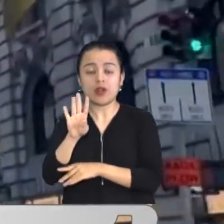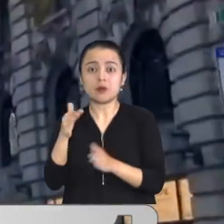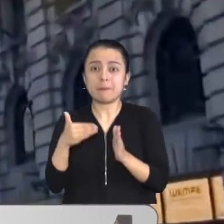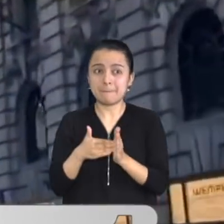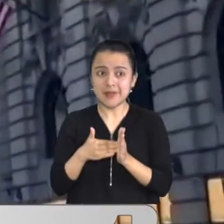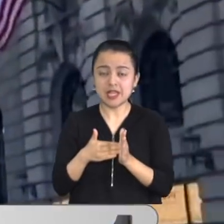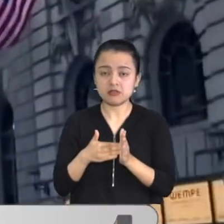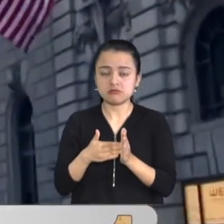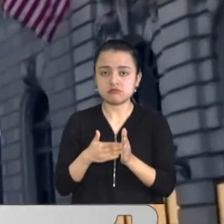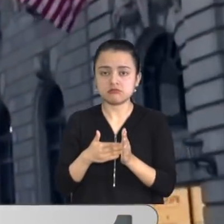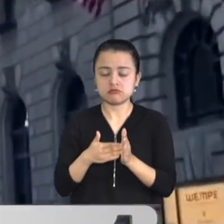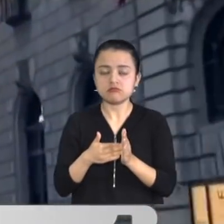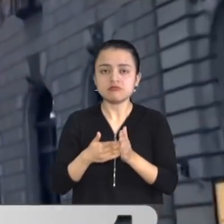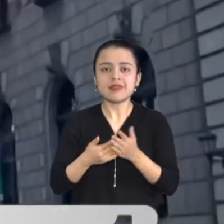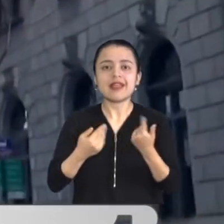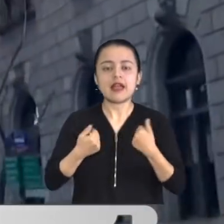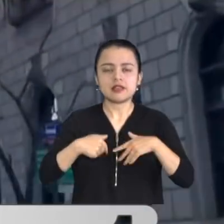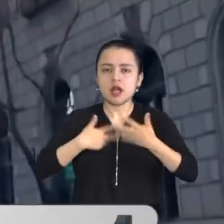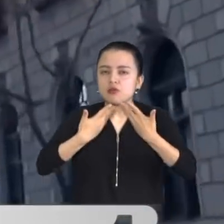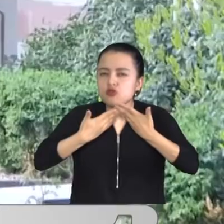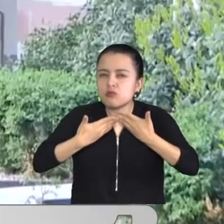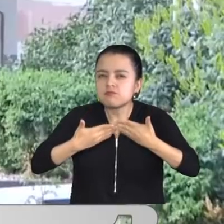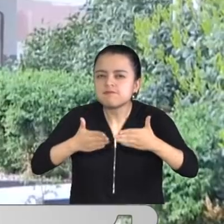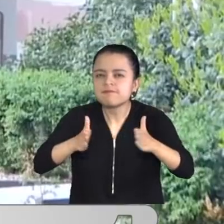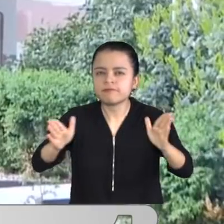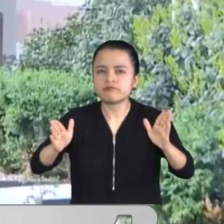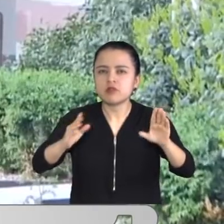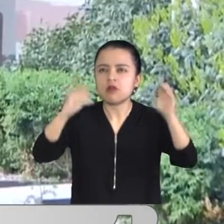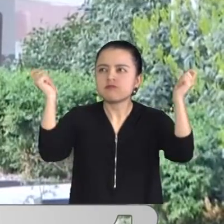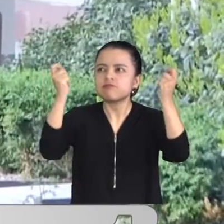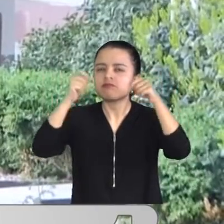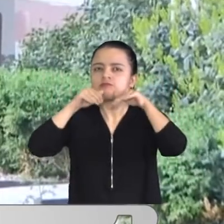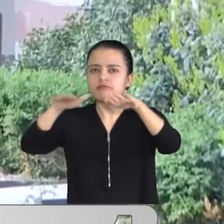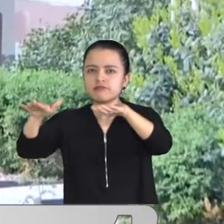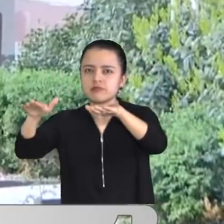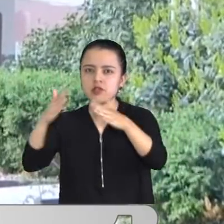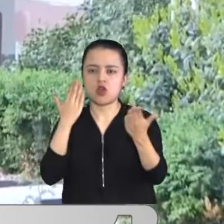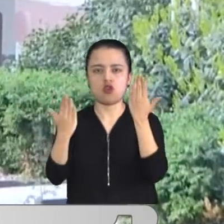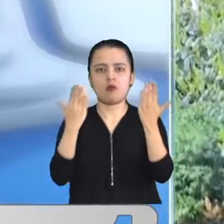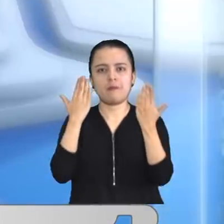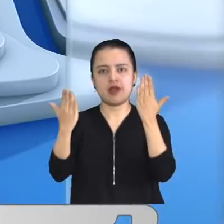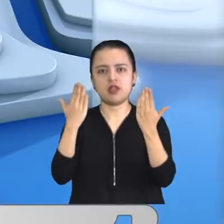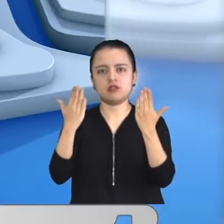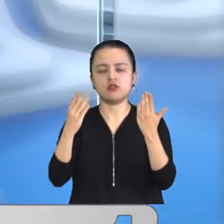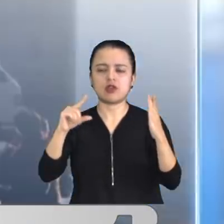no agrícolas en el noveno mes del año, frente a los 366.000 de agosto.